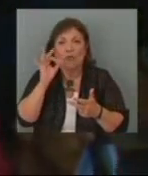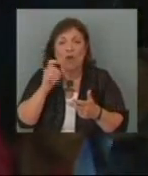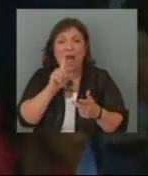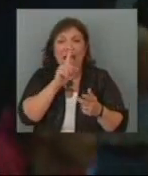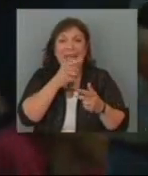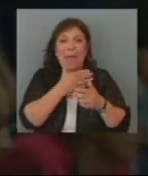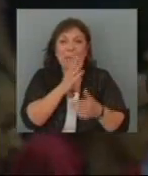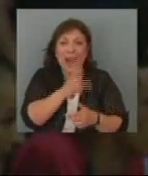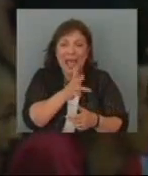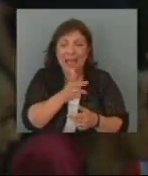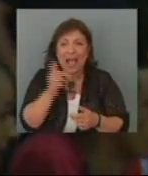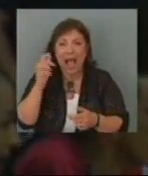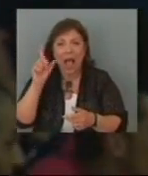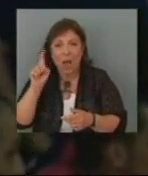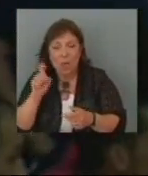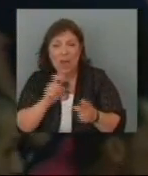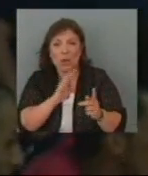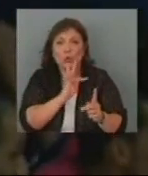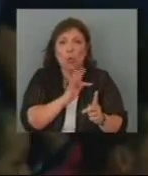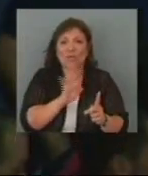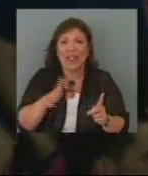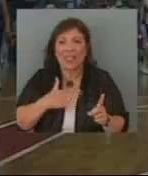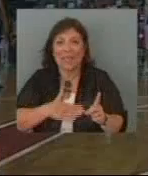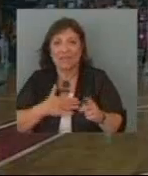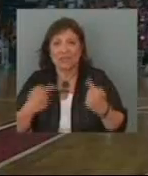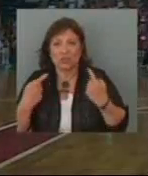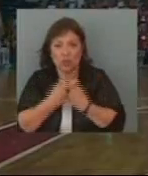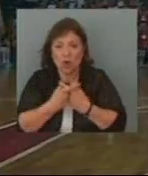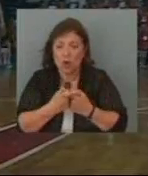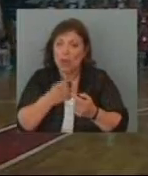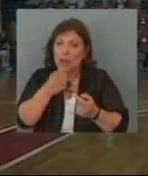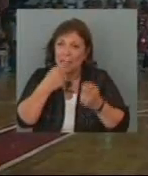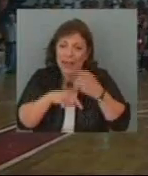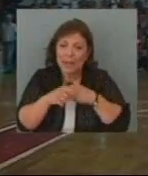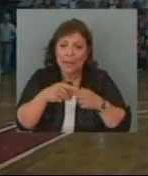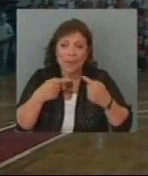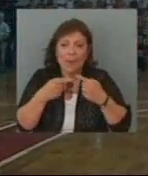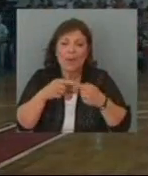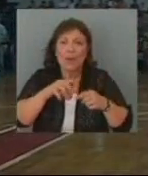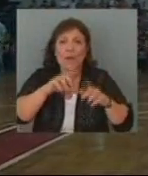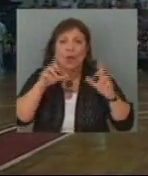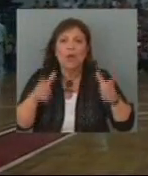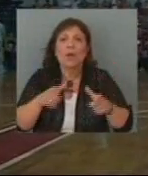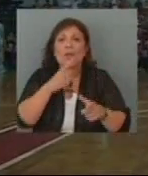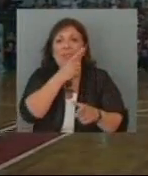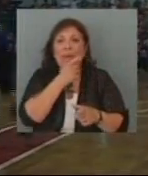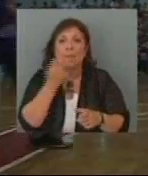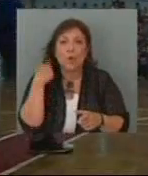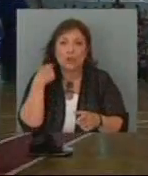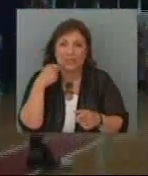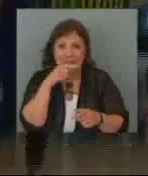en Cordón y Trubil ante Defensor Sporting, partidazo en la cancha del Rojo de Positos,